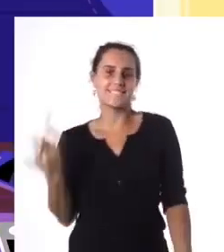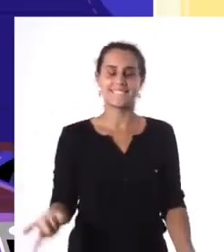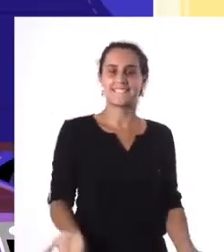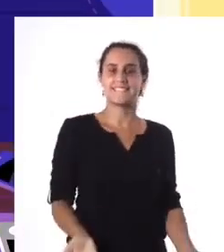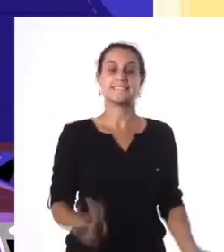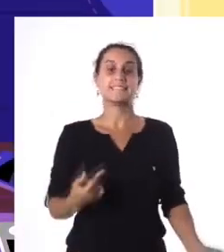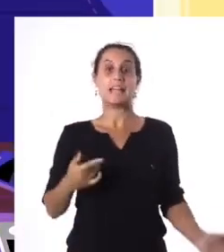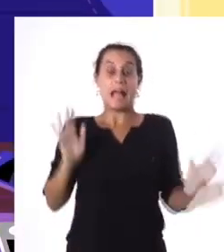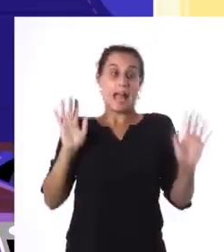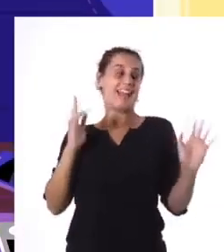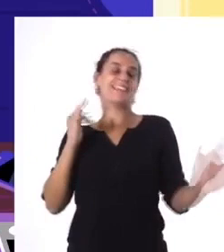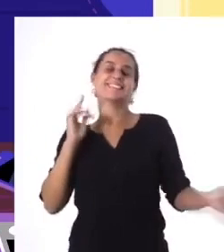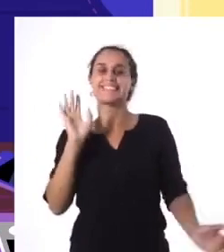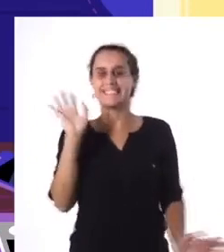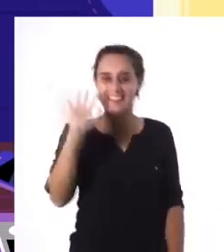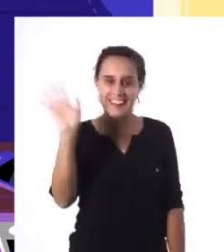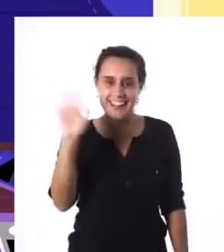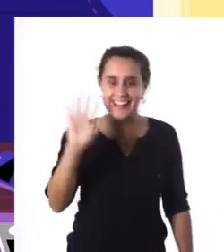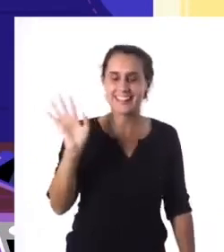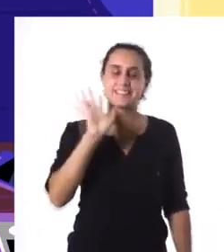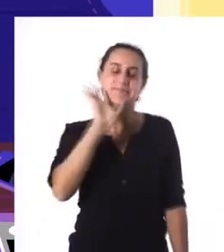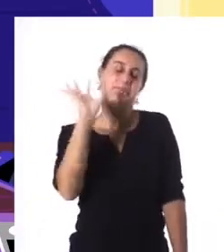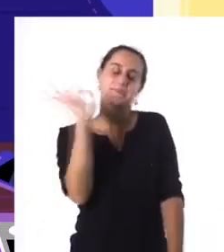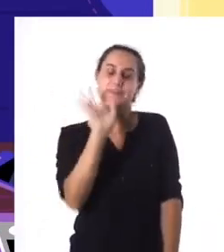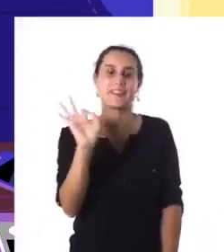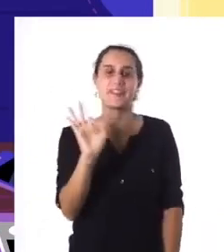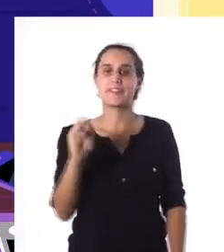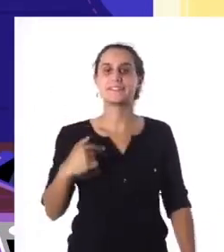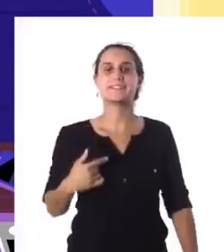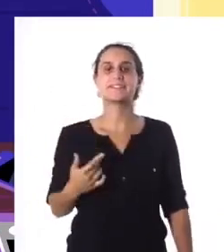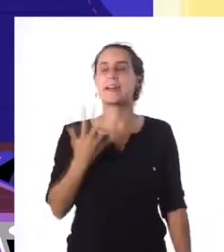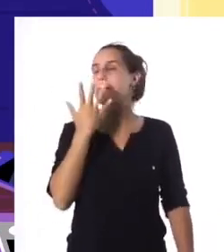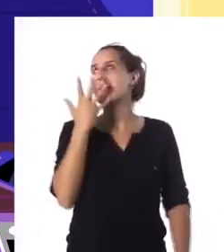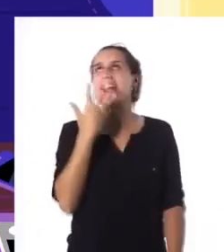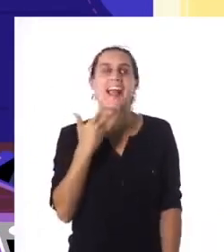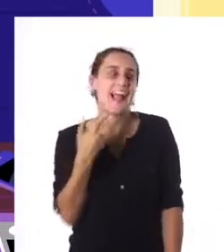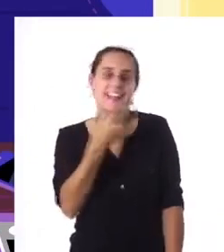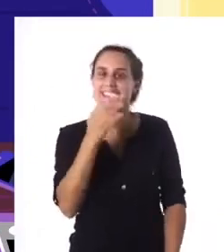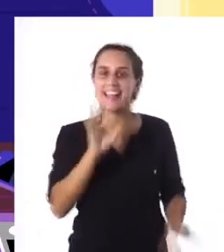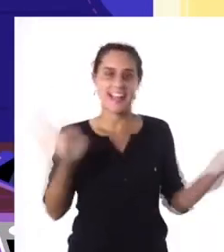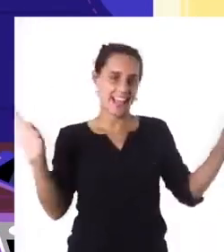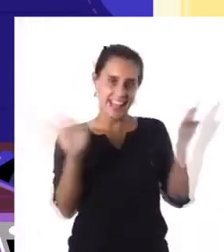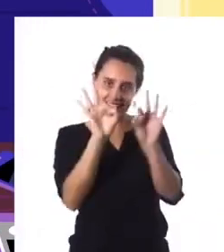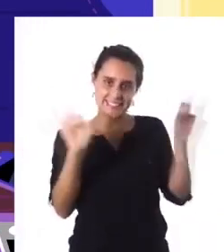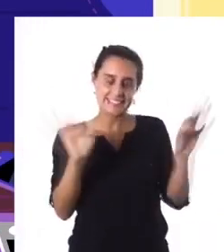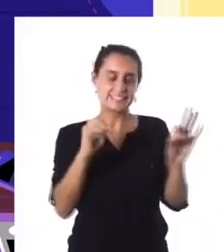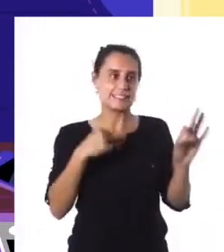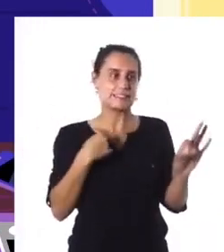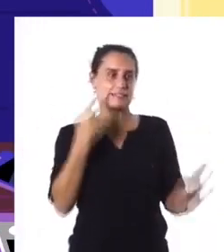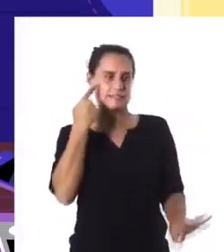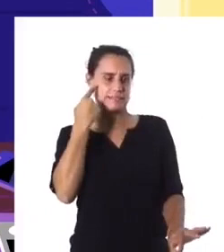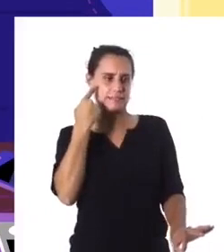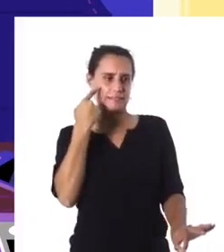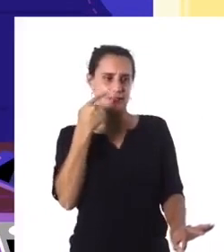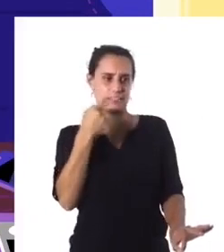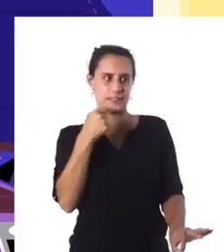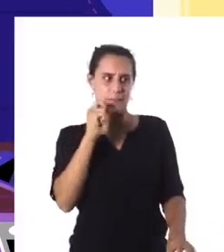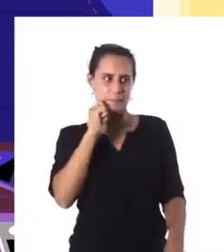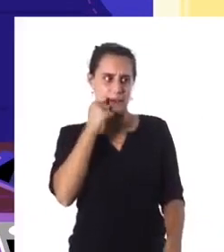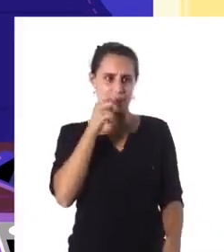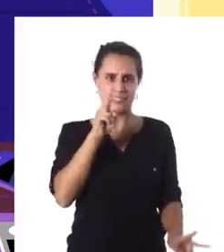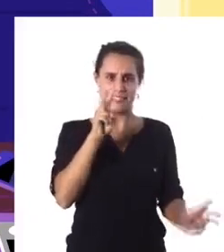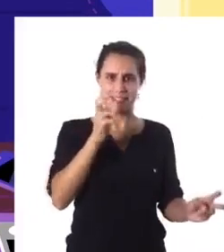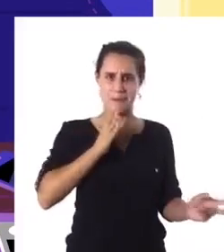programa Una Vida Libre sin Violencia de la Organización de Mujeres Salvadoreñas por la Paz, Hormuza, Silvia Hernández, explicó que incluir la diversidad